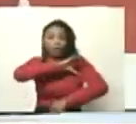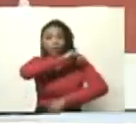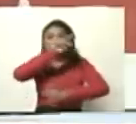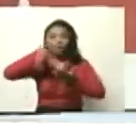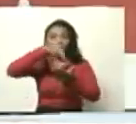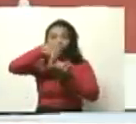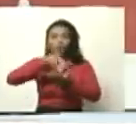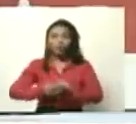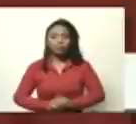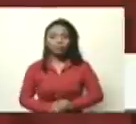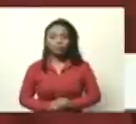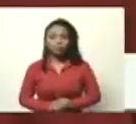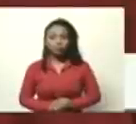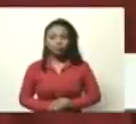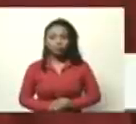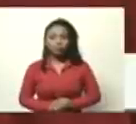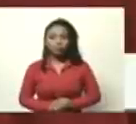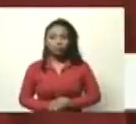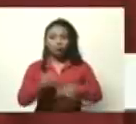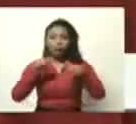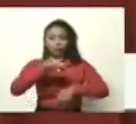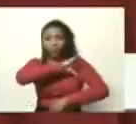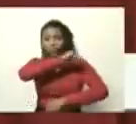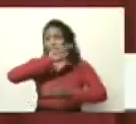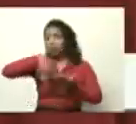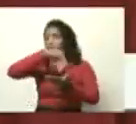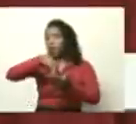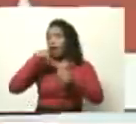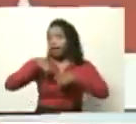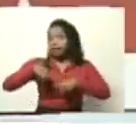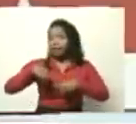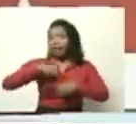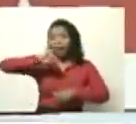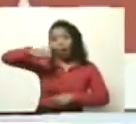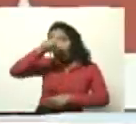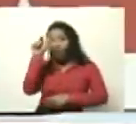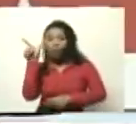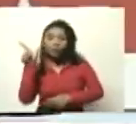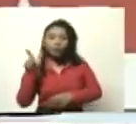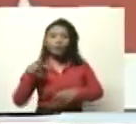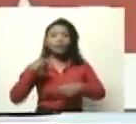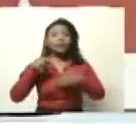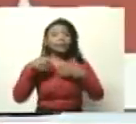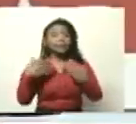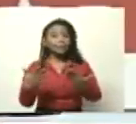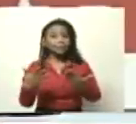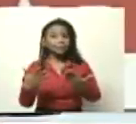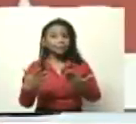nacional. A esta dirección nacional, a esta dirección de la JPSUV, a esta dirección de